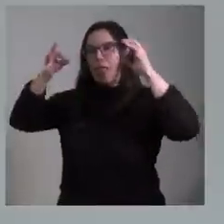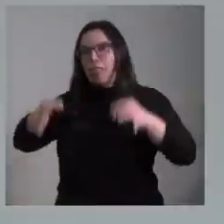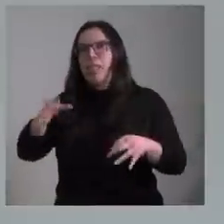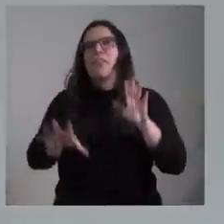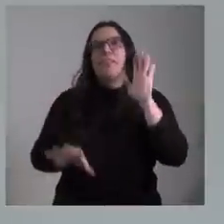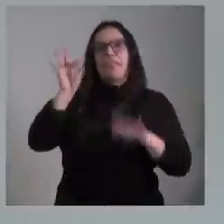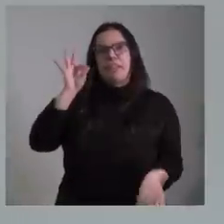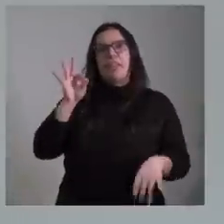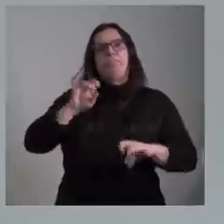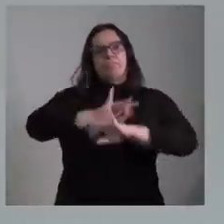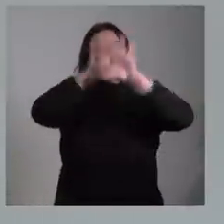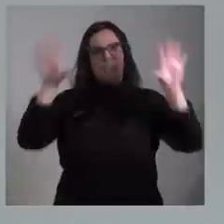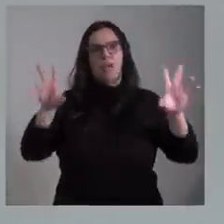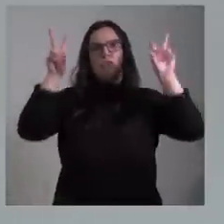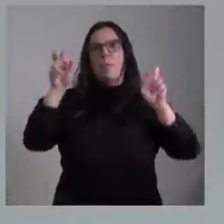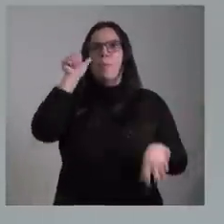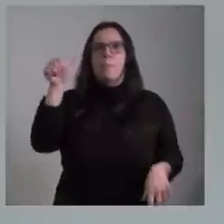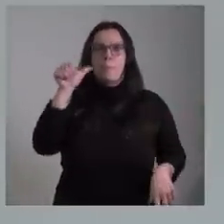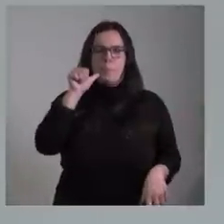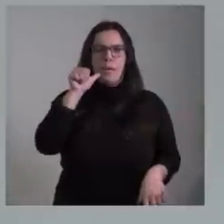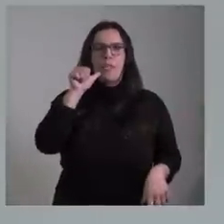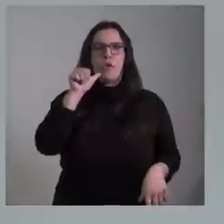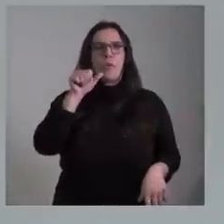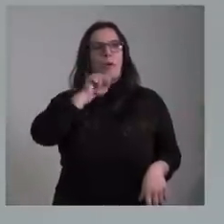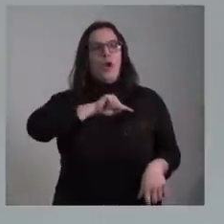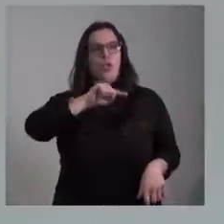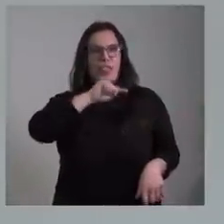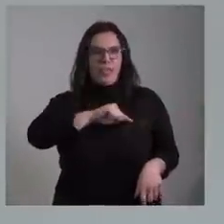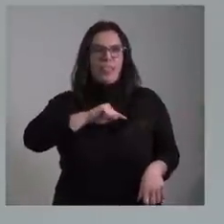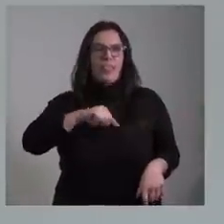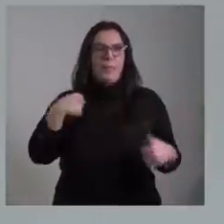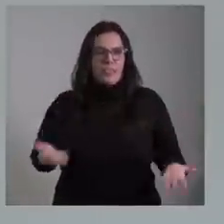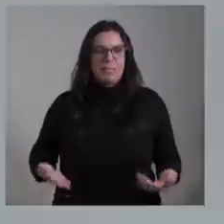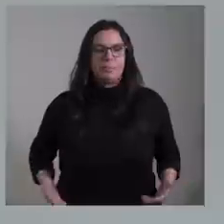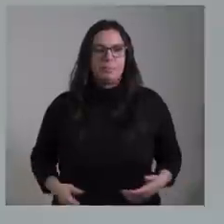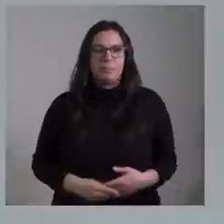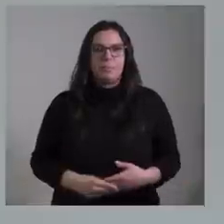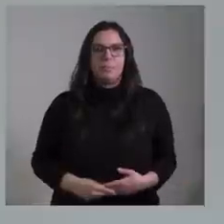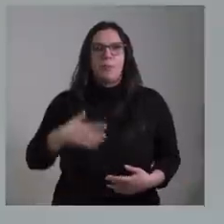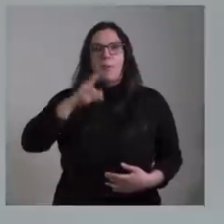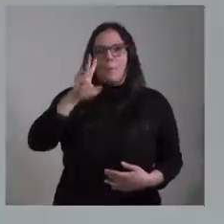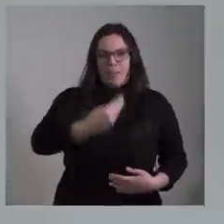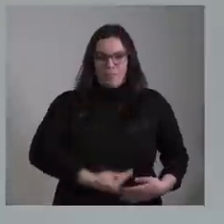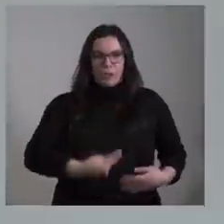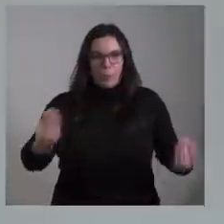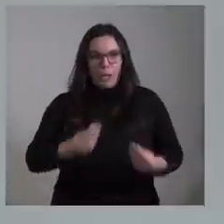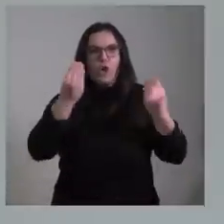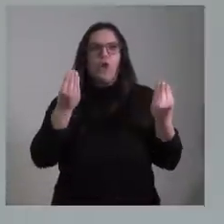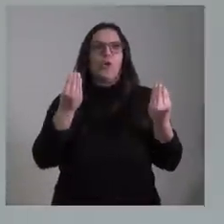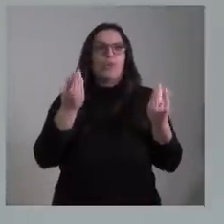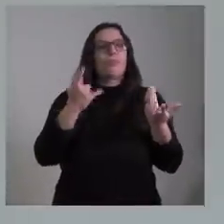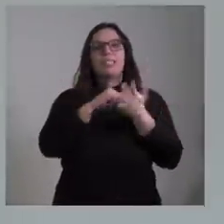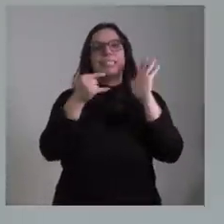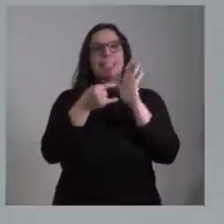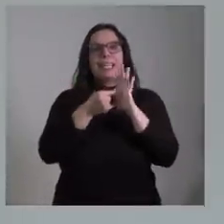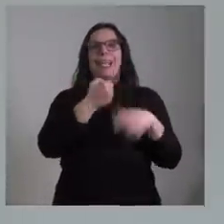el embarazo y que así pues bueno tengan una conciencia mayor con una mejor visualización del feto y en cualquier caso Esto será una